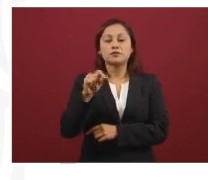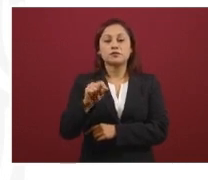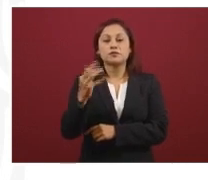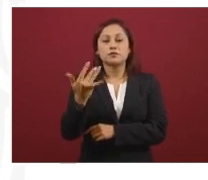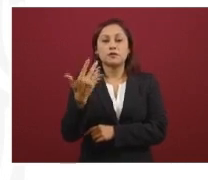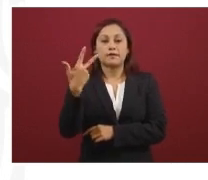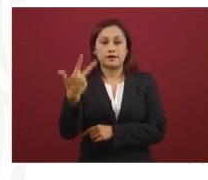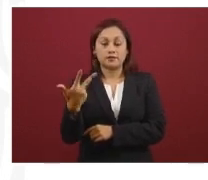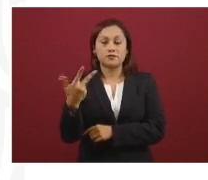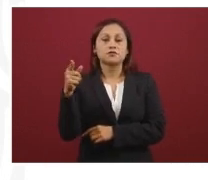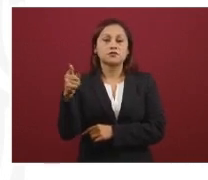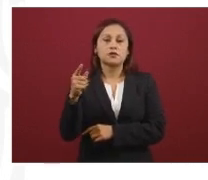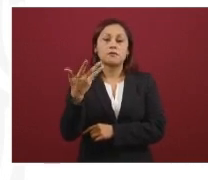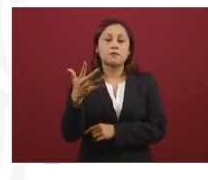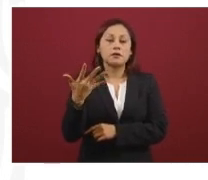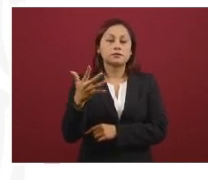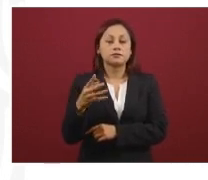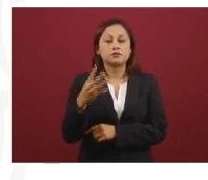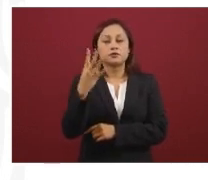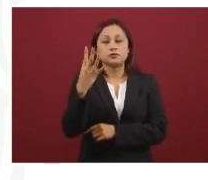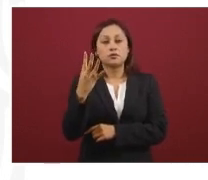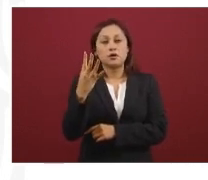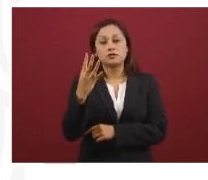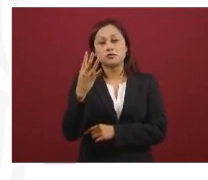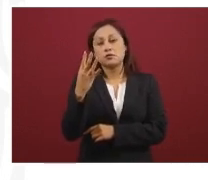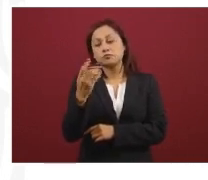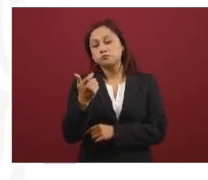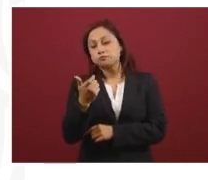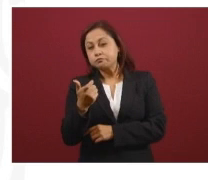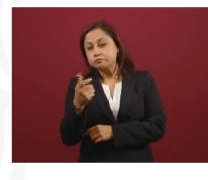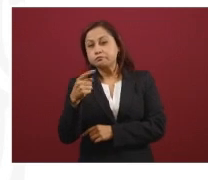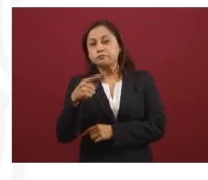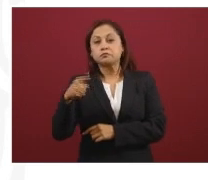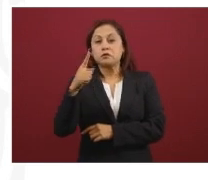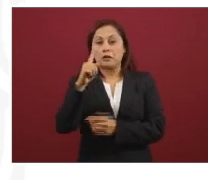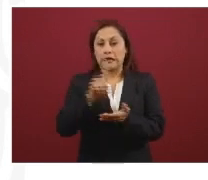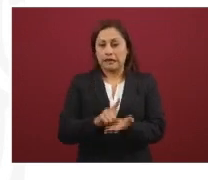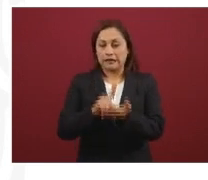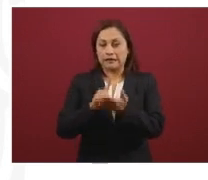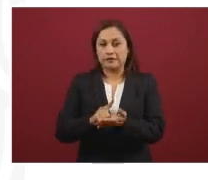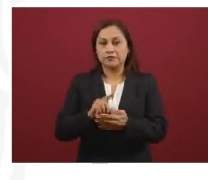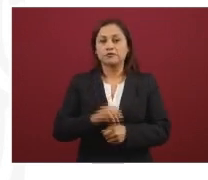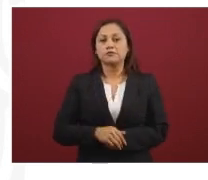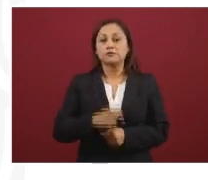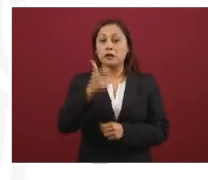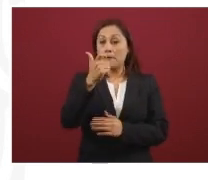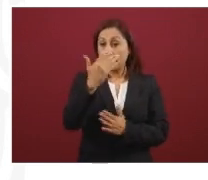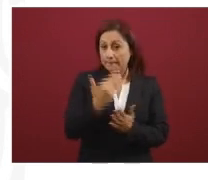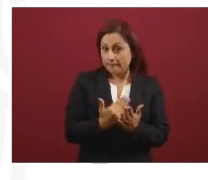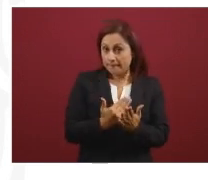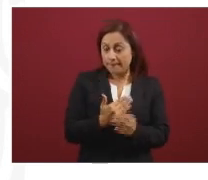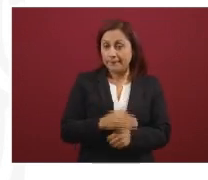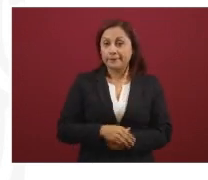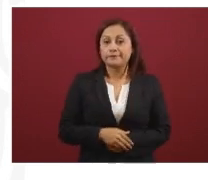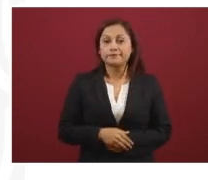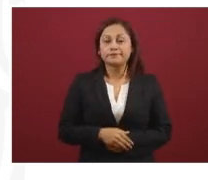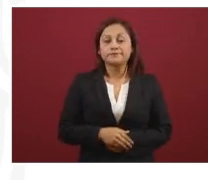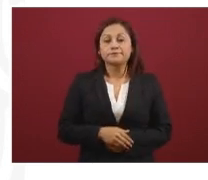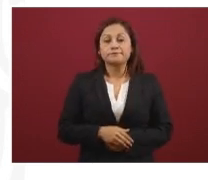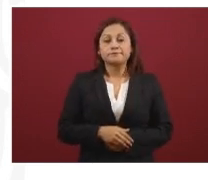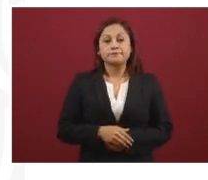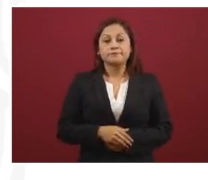un margen de 4 pesos 51 centavos por litro. Y la más económica, con el margen más